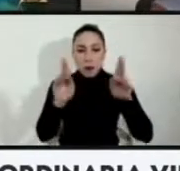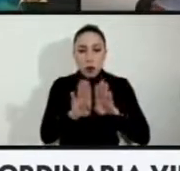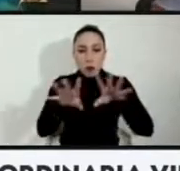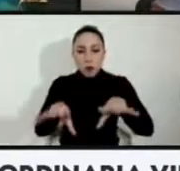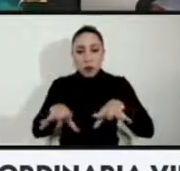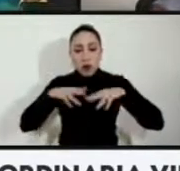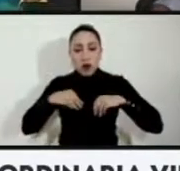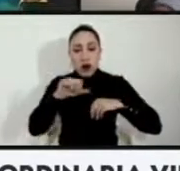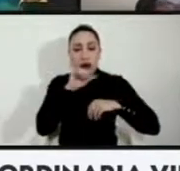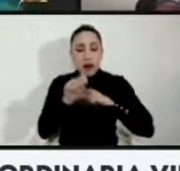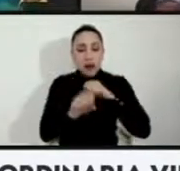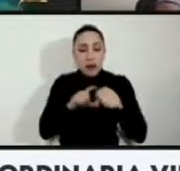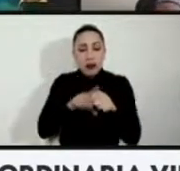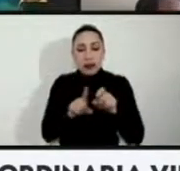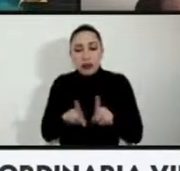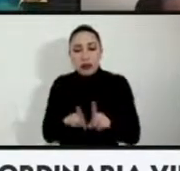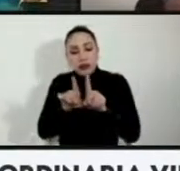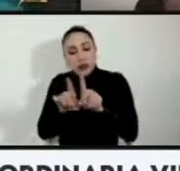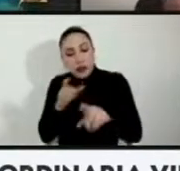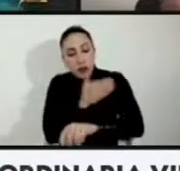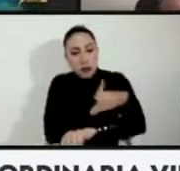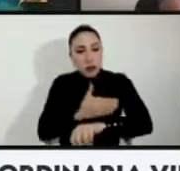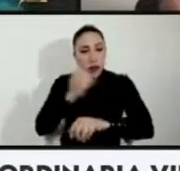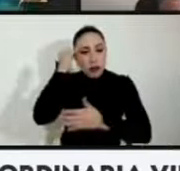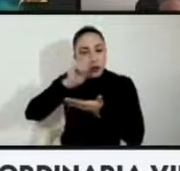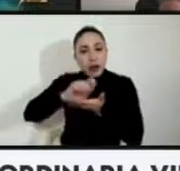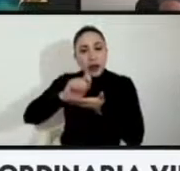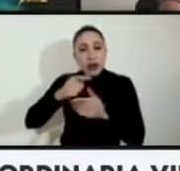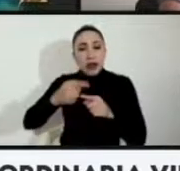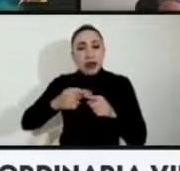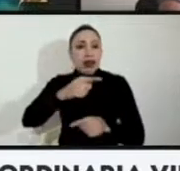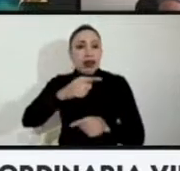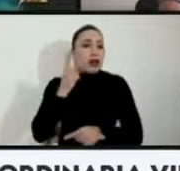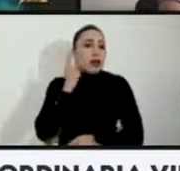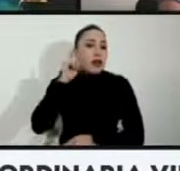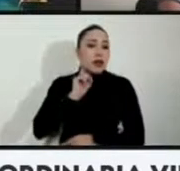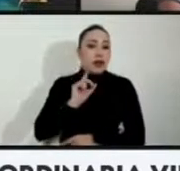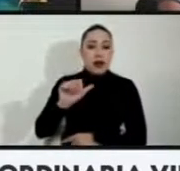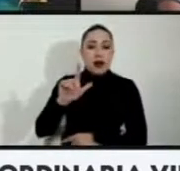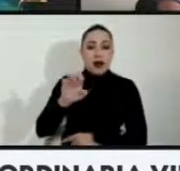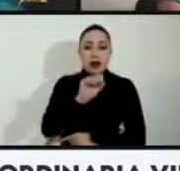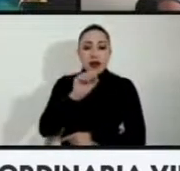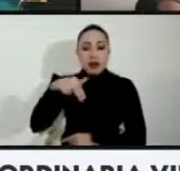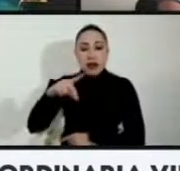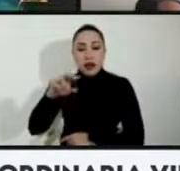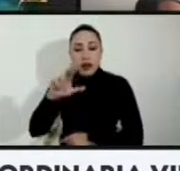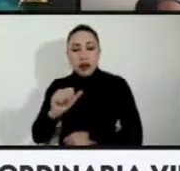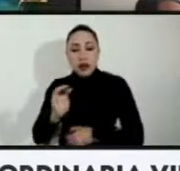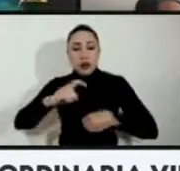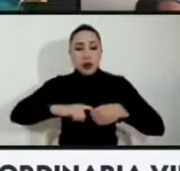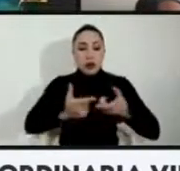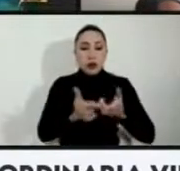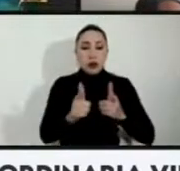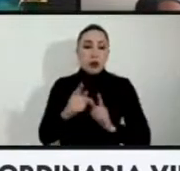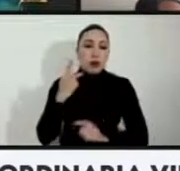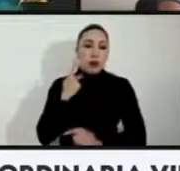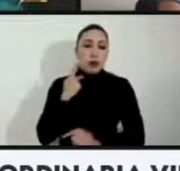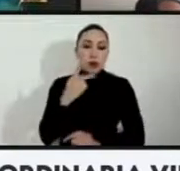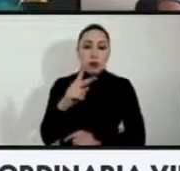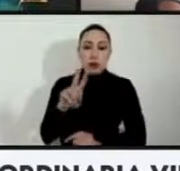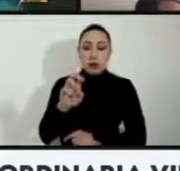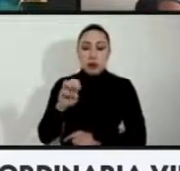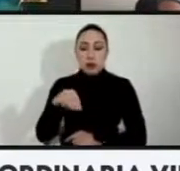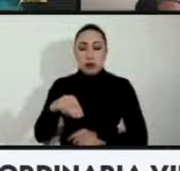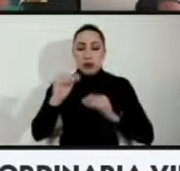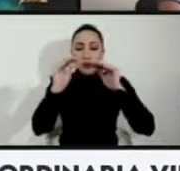por la diputada Alessandra Rojo de la Vega Piccolo, integrante del grupo parlamentario de del Partido Verde Ecologista de México. Con fundamento en lo dispuesto por